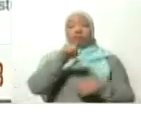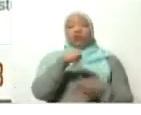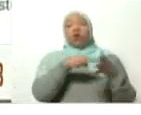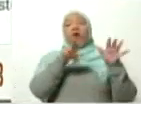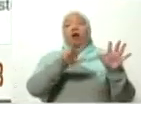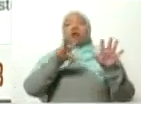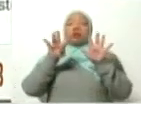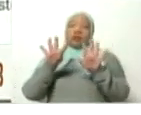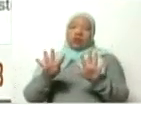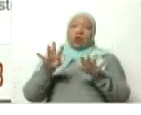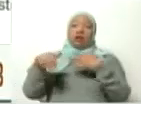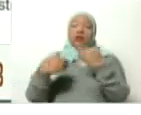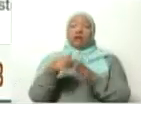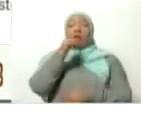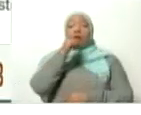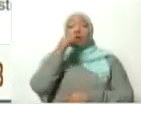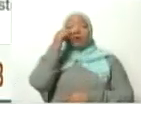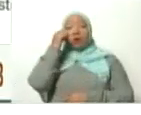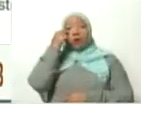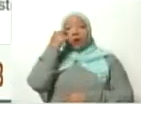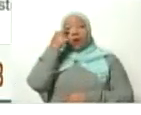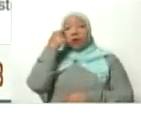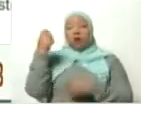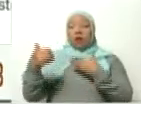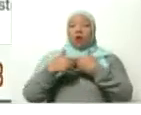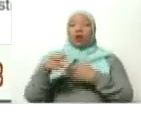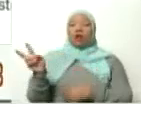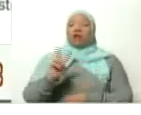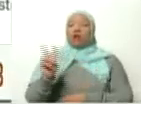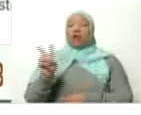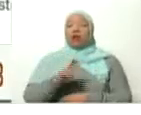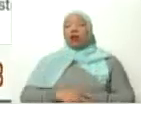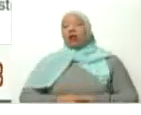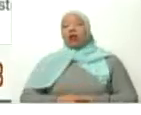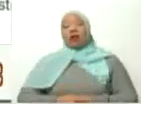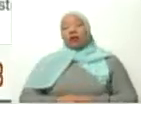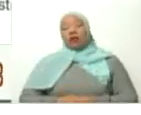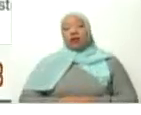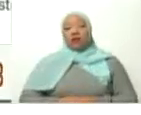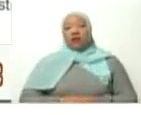927 medidas coercitivas contra Venezuela, directas,